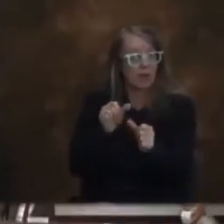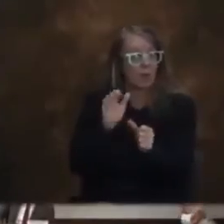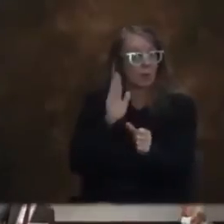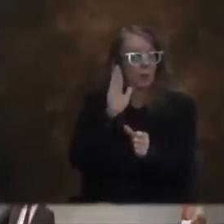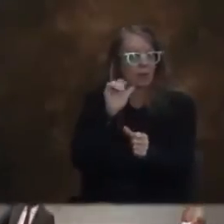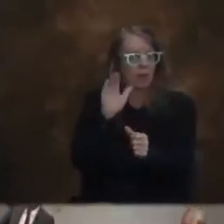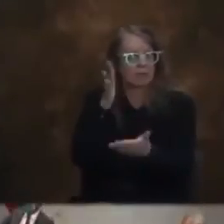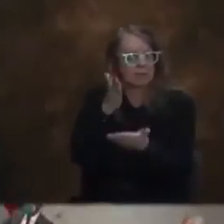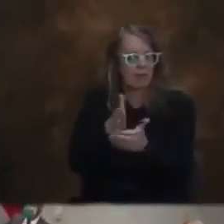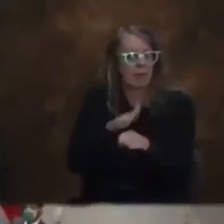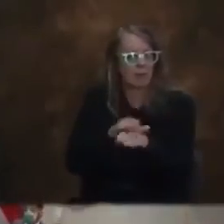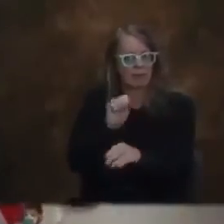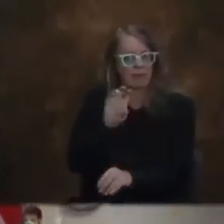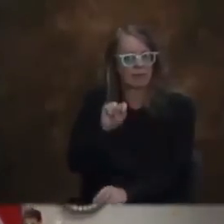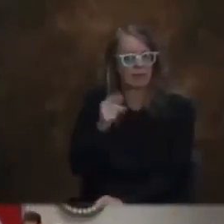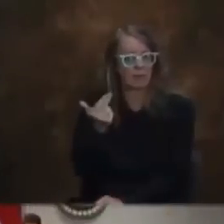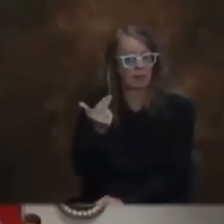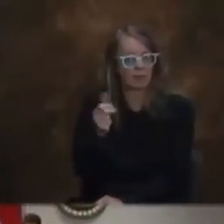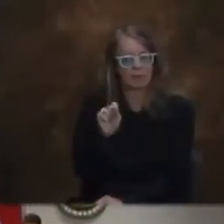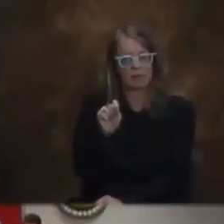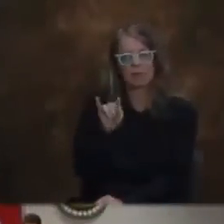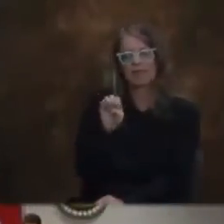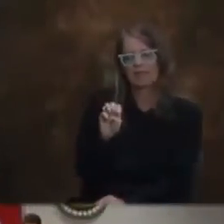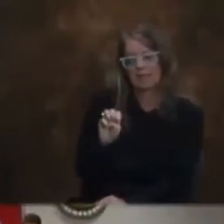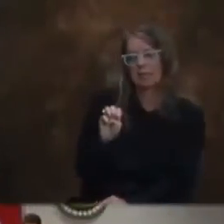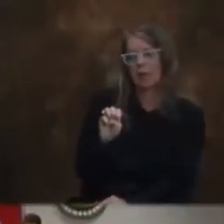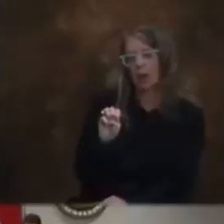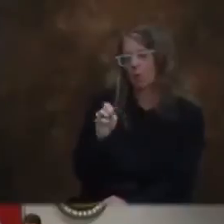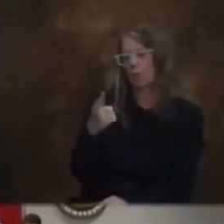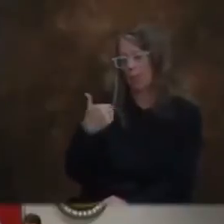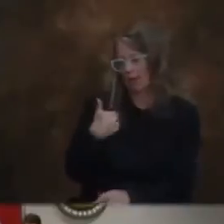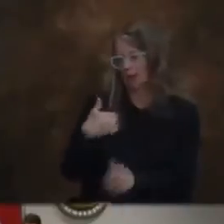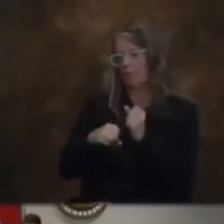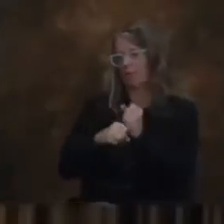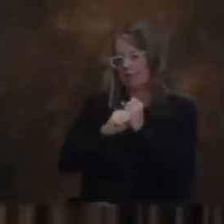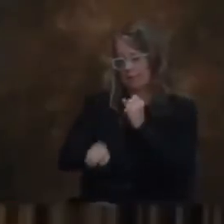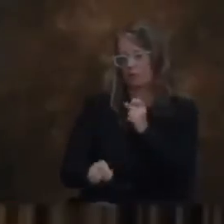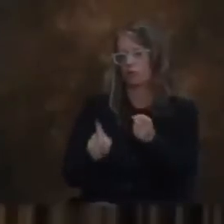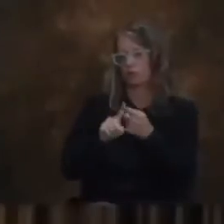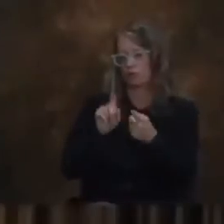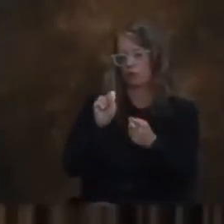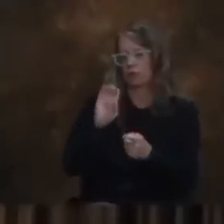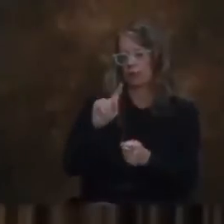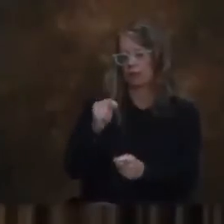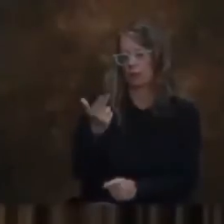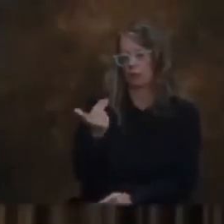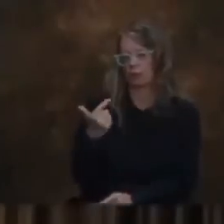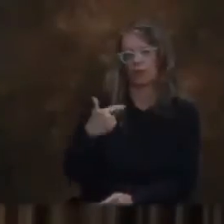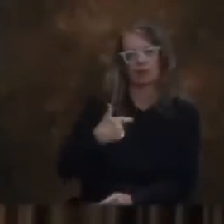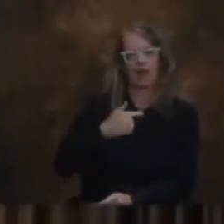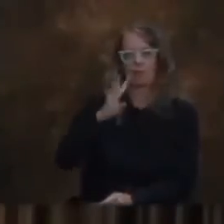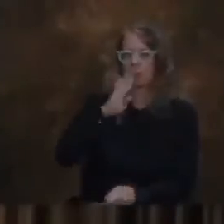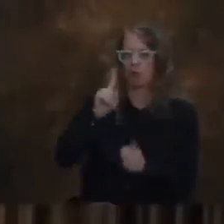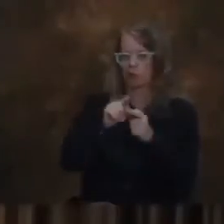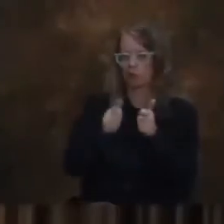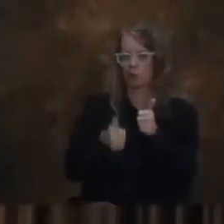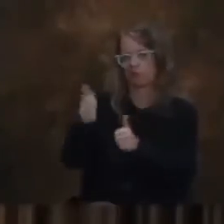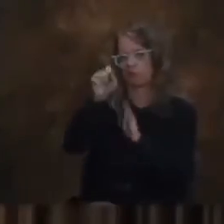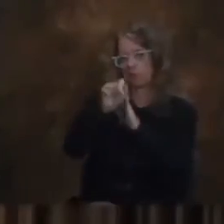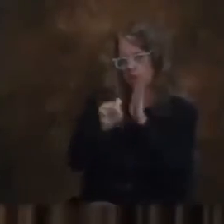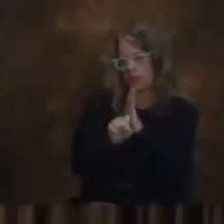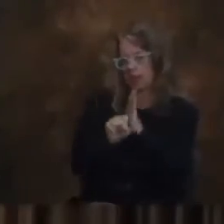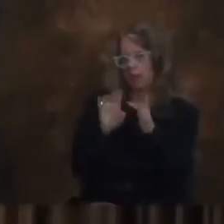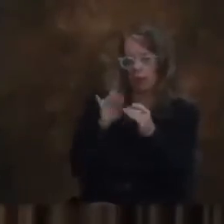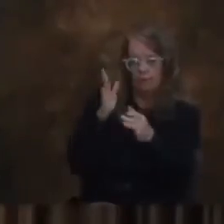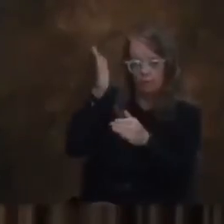que con la extensión hasta el 13 de septiembre estoy hablando activamente con el estado en cuanto al futuro